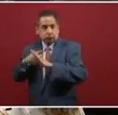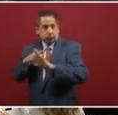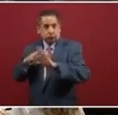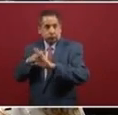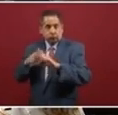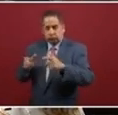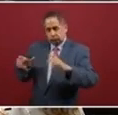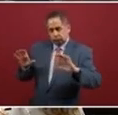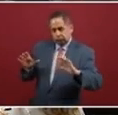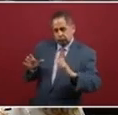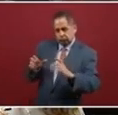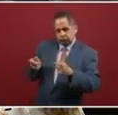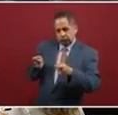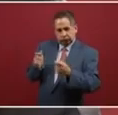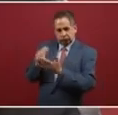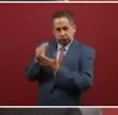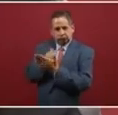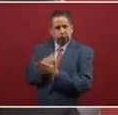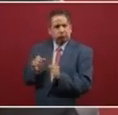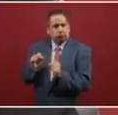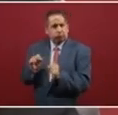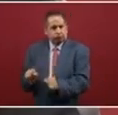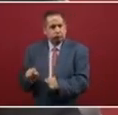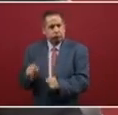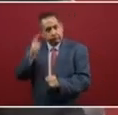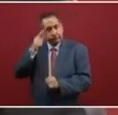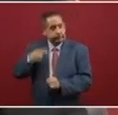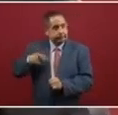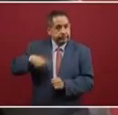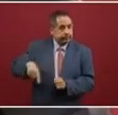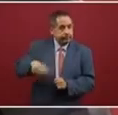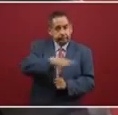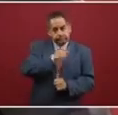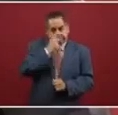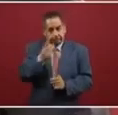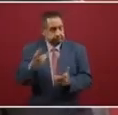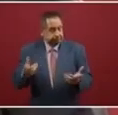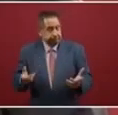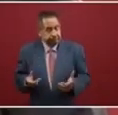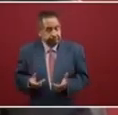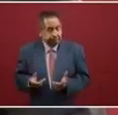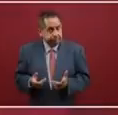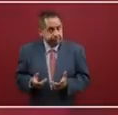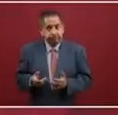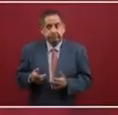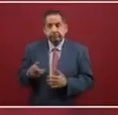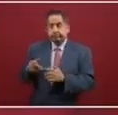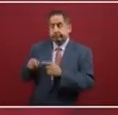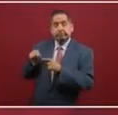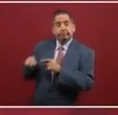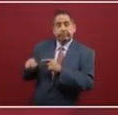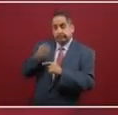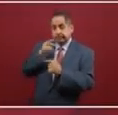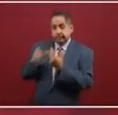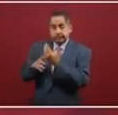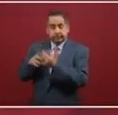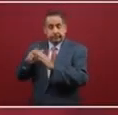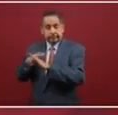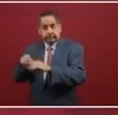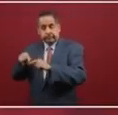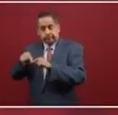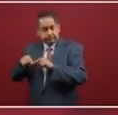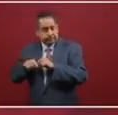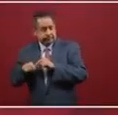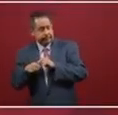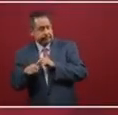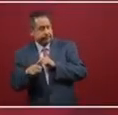regulados, ordenados y seguros para las personas. Debo decirles que el transcurrir o pasar el